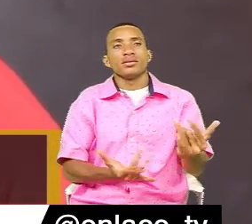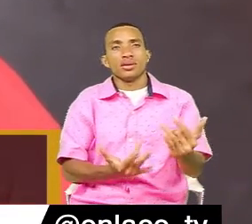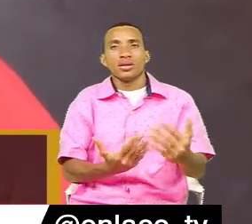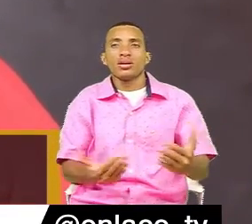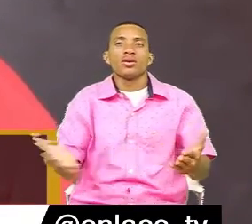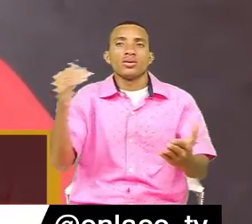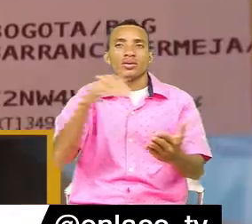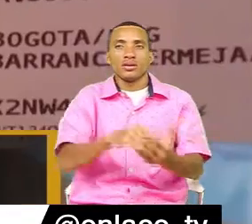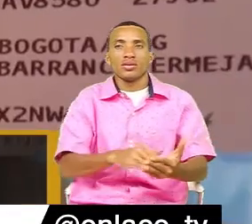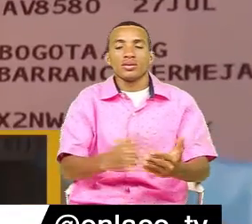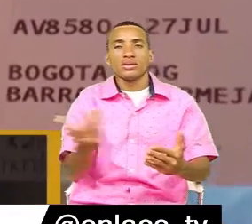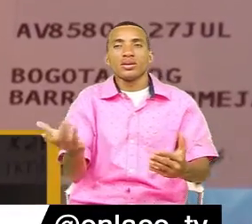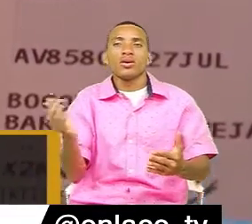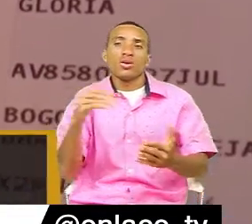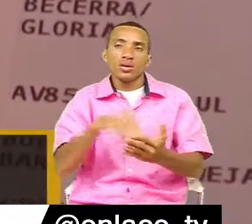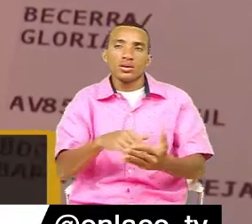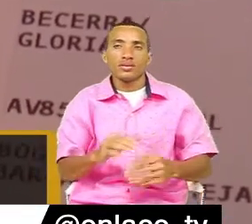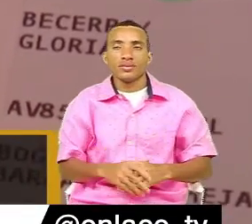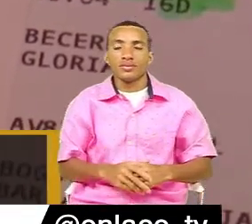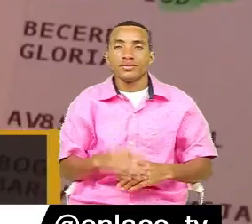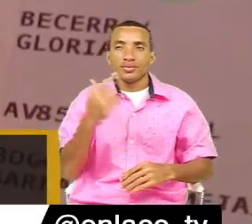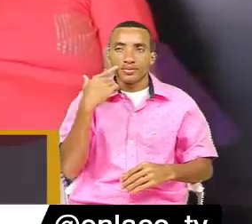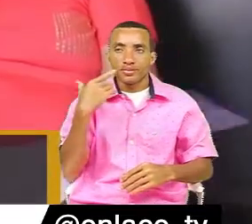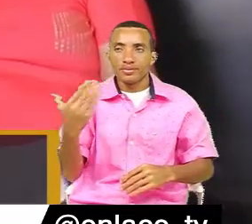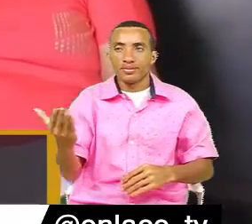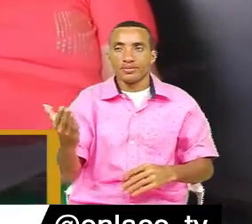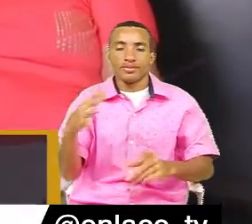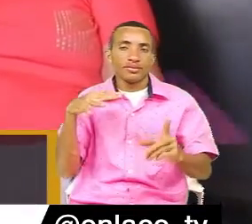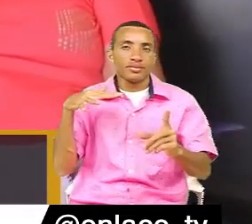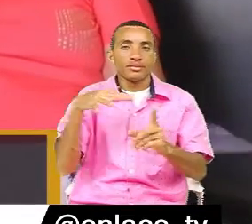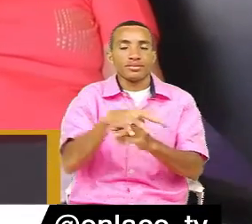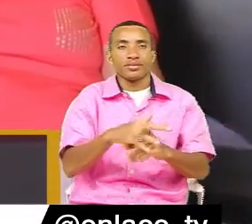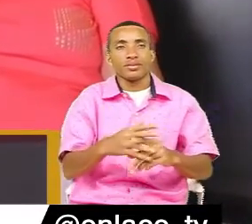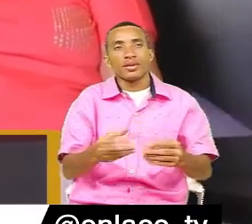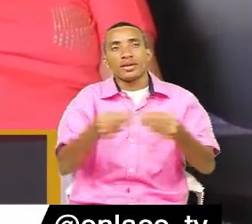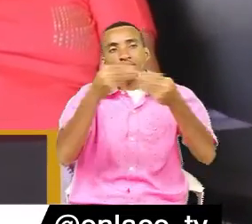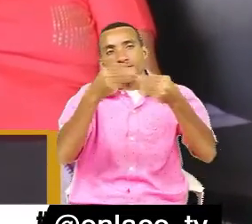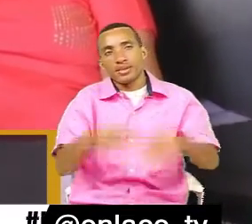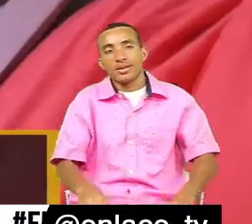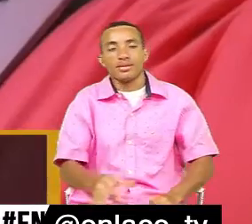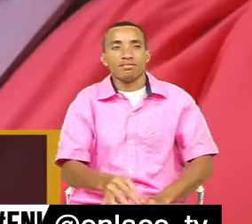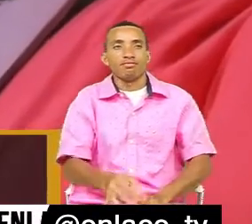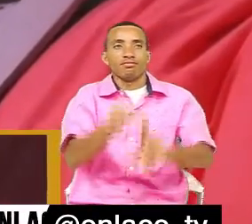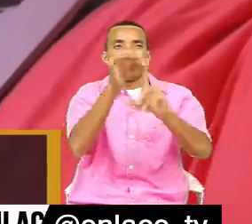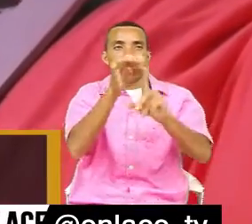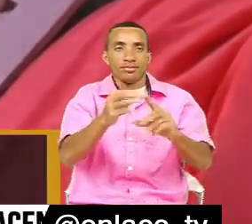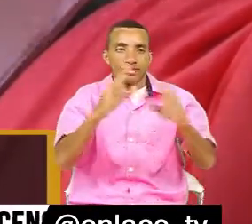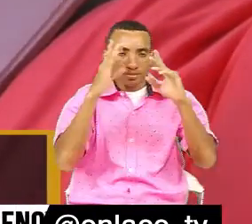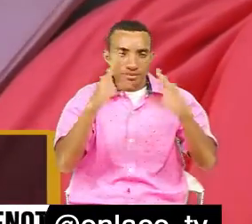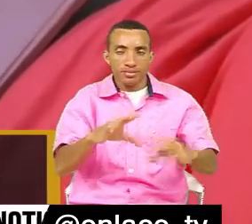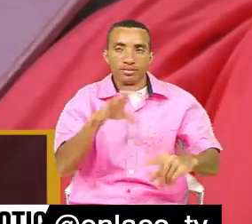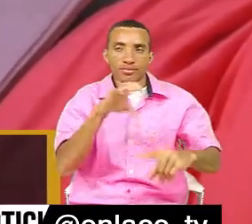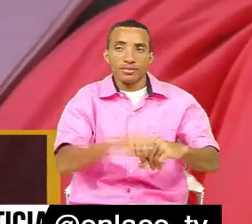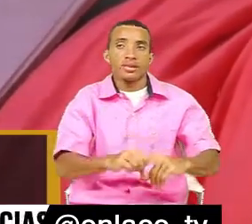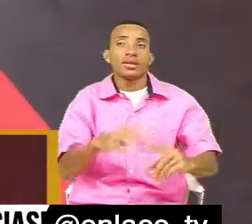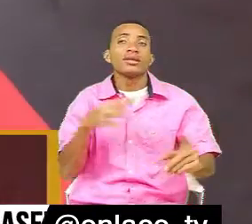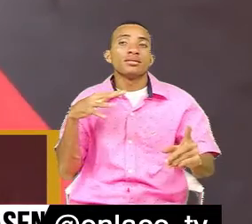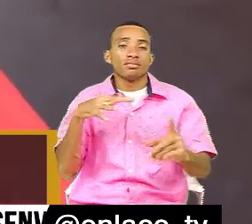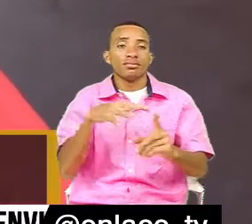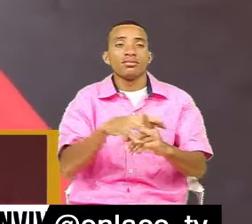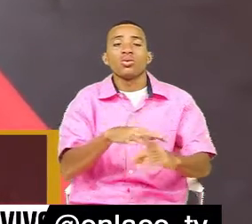me reasignen la cita. Con la cancelación de su vuelo, la afectada perdió la cita especializada con las consecuencias que para su salud representa un hecho de esta